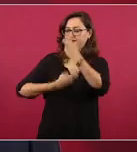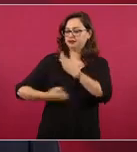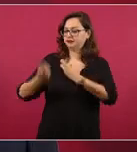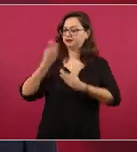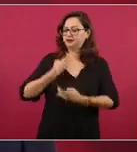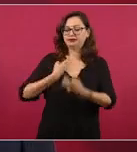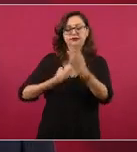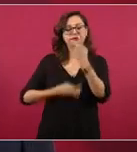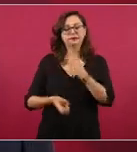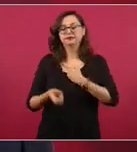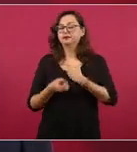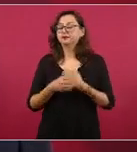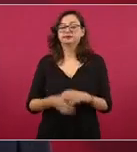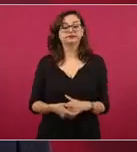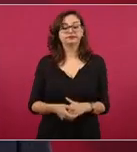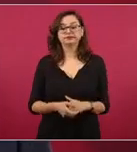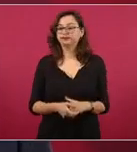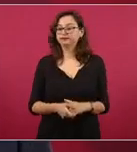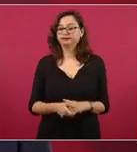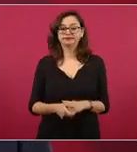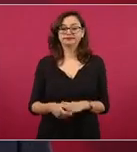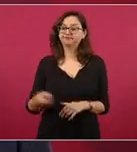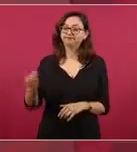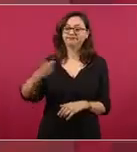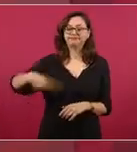inmoral, ¿no?